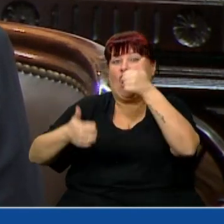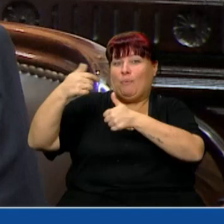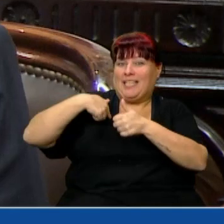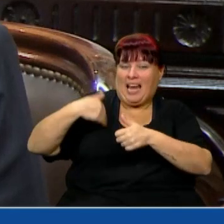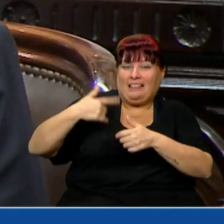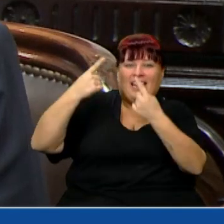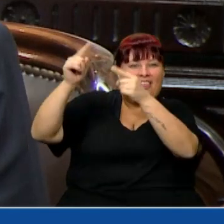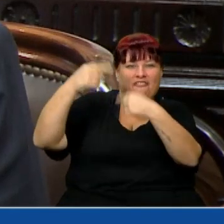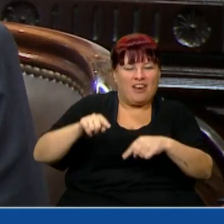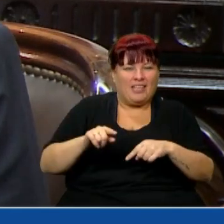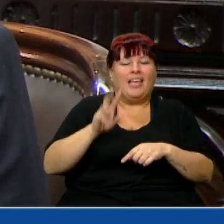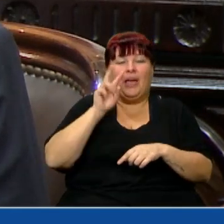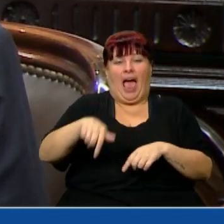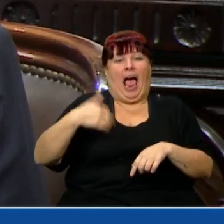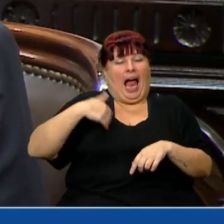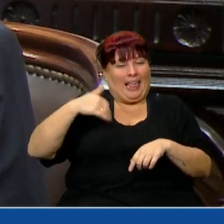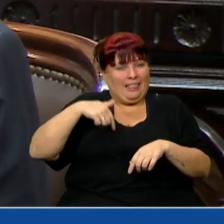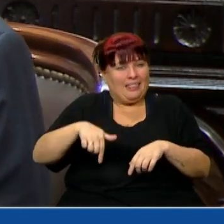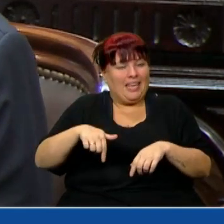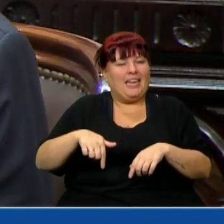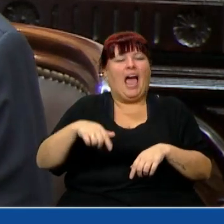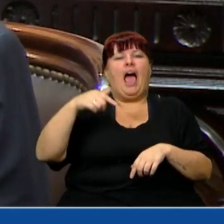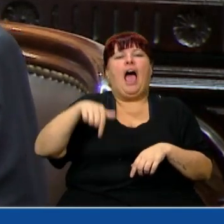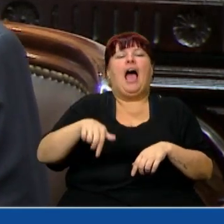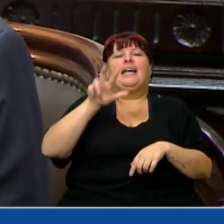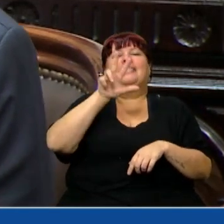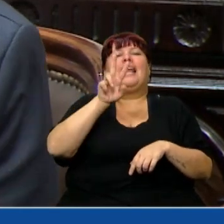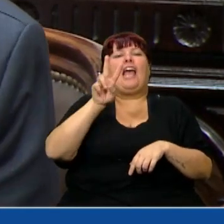nuestros. Si uno ve, Argentina tenemos